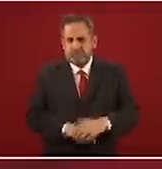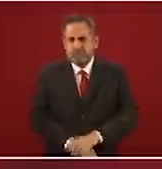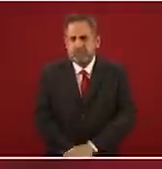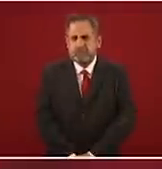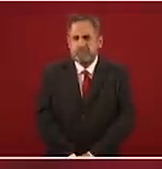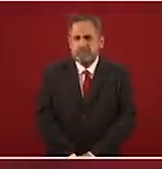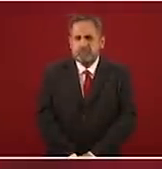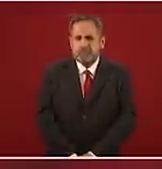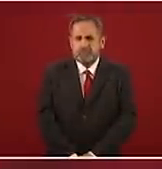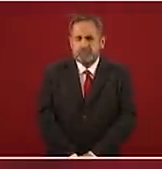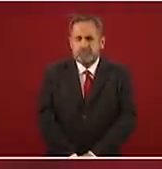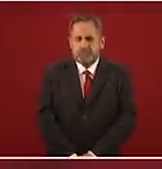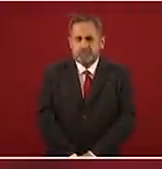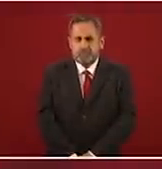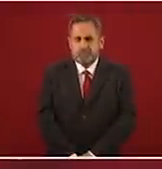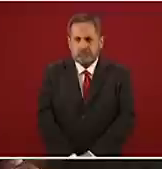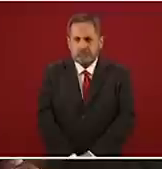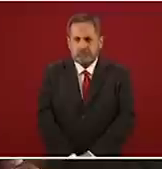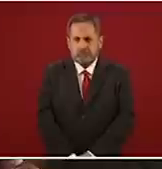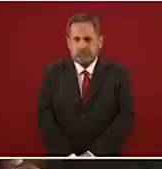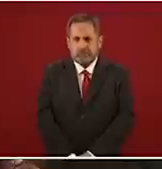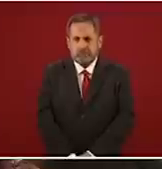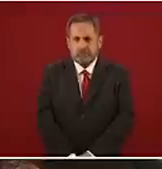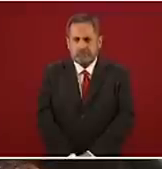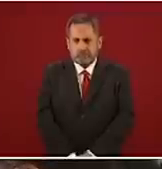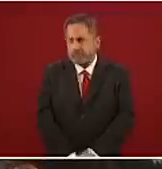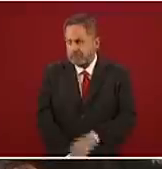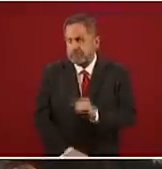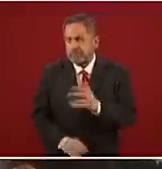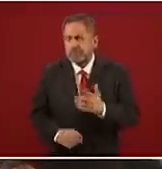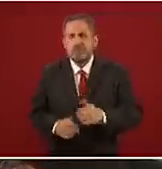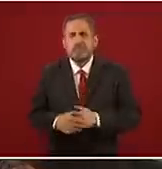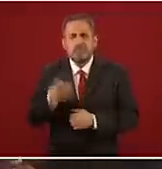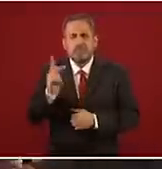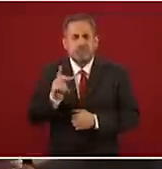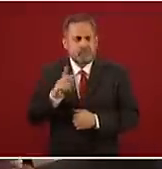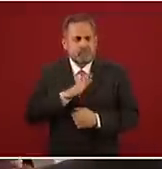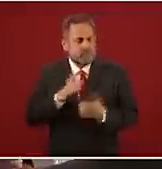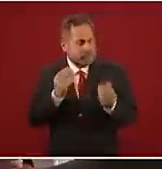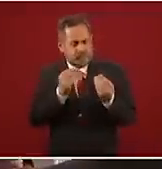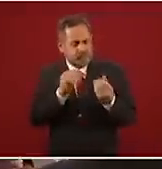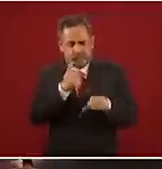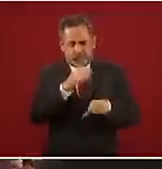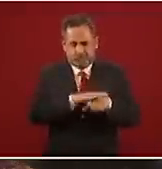máximo 6.5, cuando mucho. Sí, pero estaba